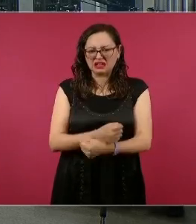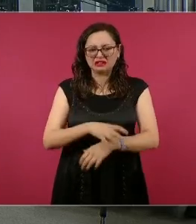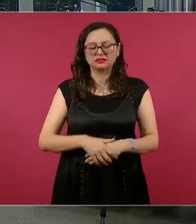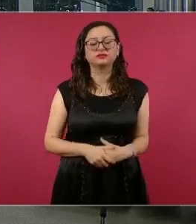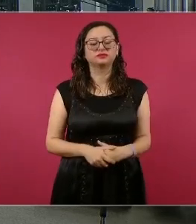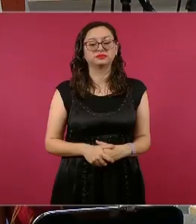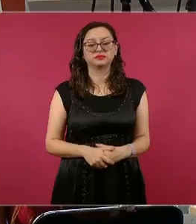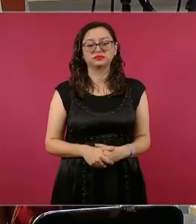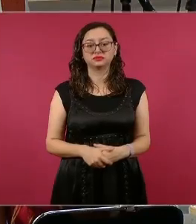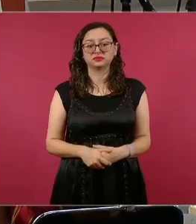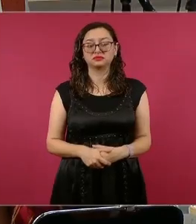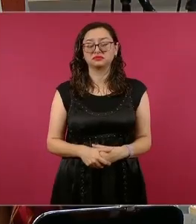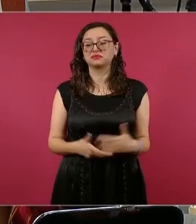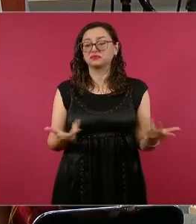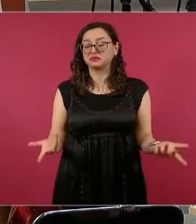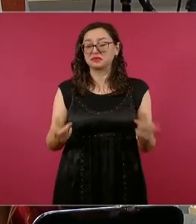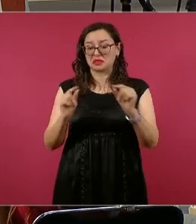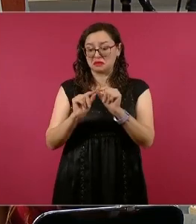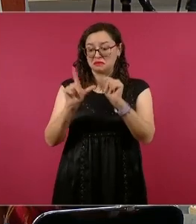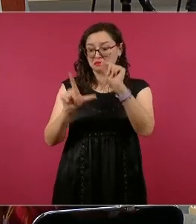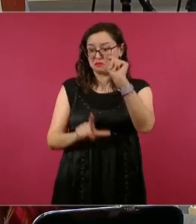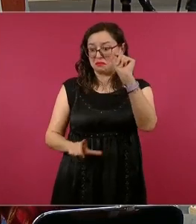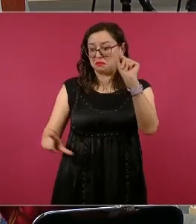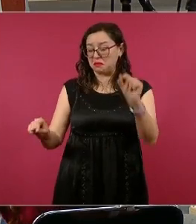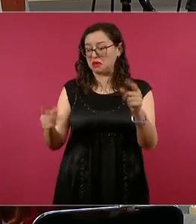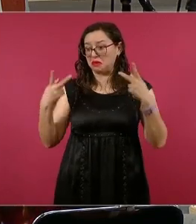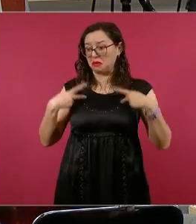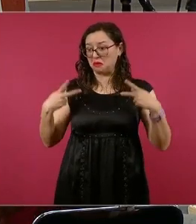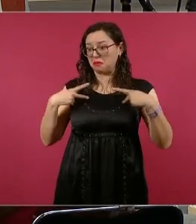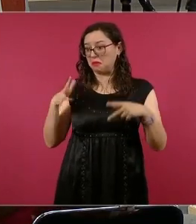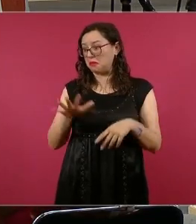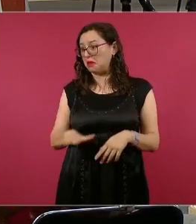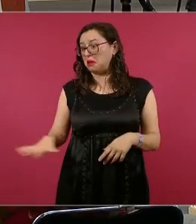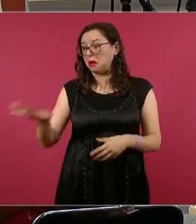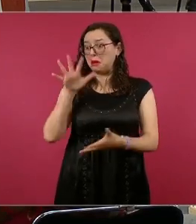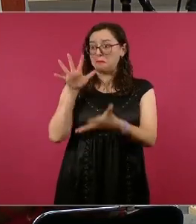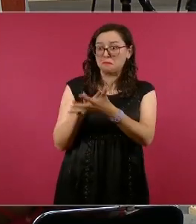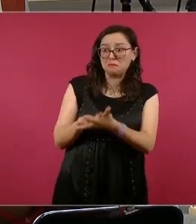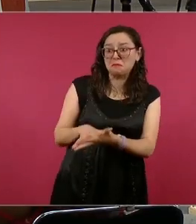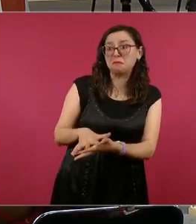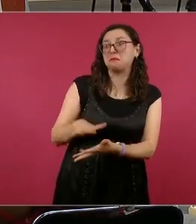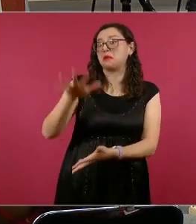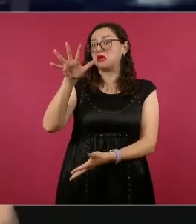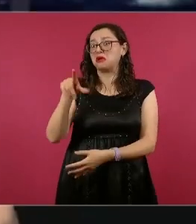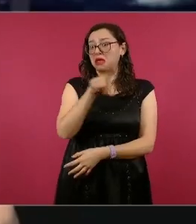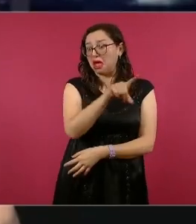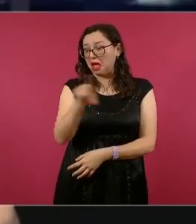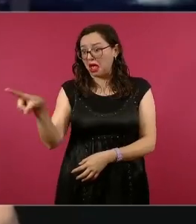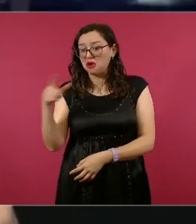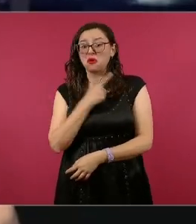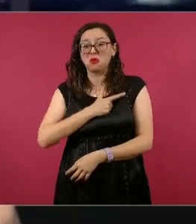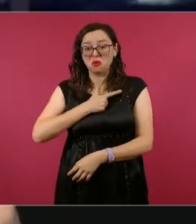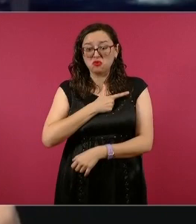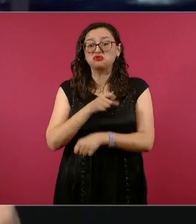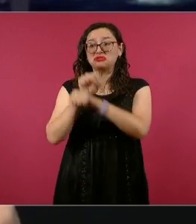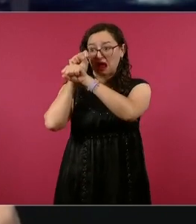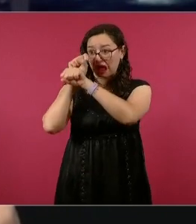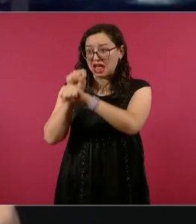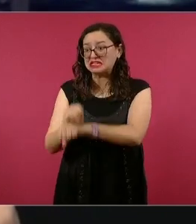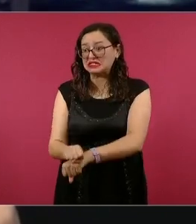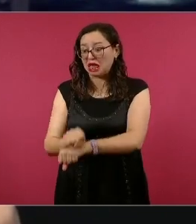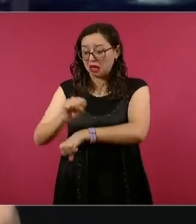Me entristece saber que la mayor parte de mis compatriotas volvieron a colocarse las